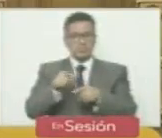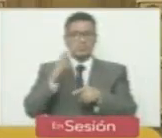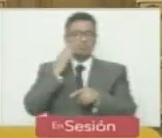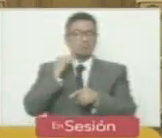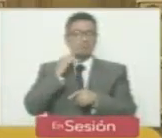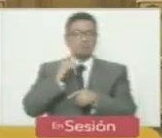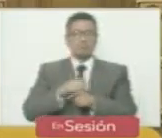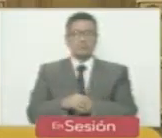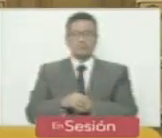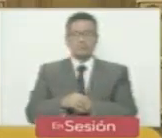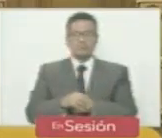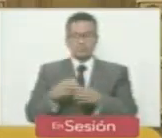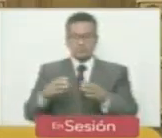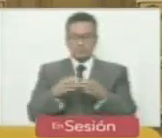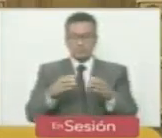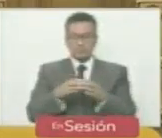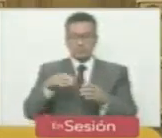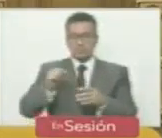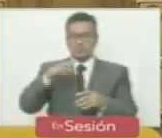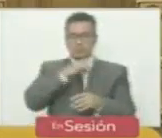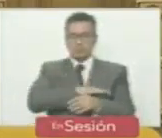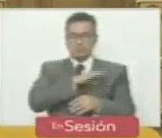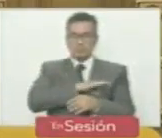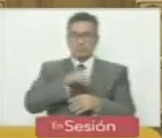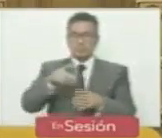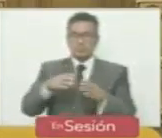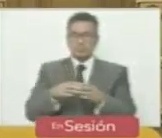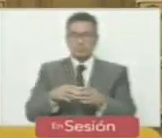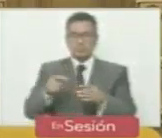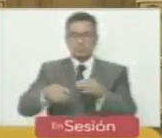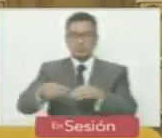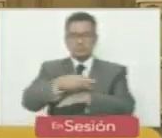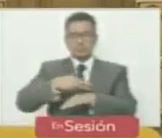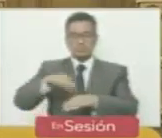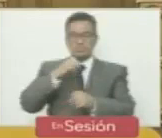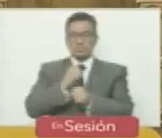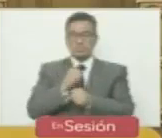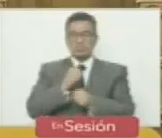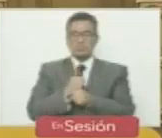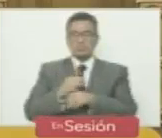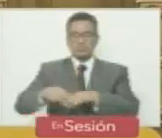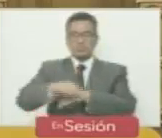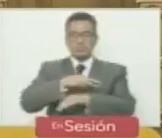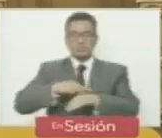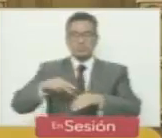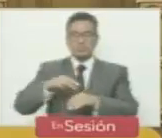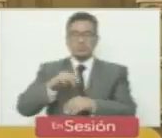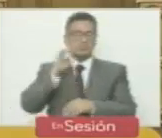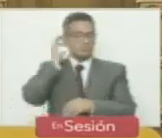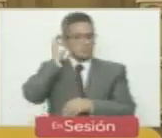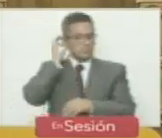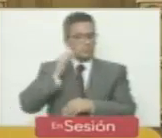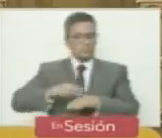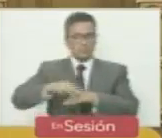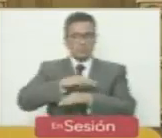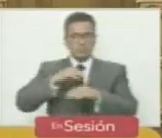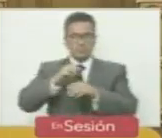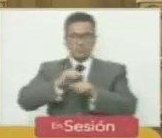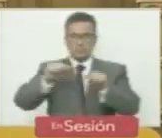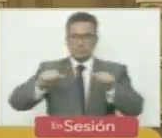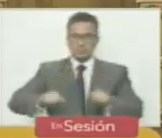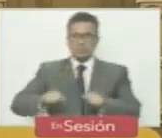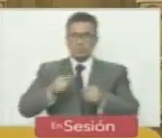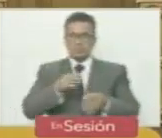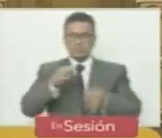experiencia con la Sala de Casación Social, con el Ministerio del Trabajo, el Ministerio de la Mujer, la Superintendencia